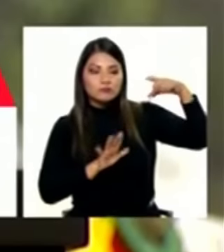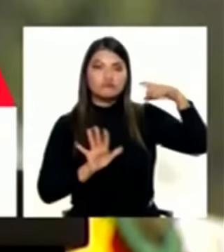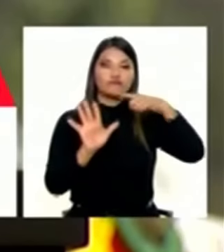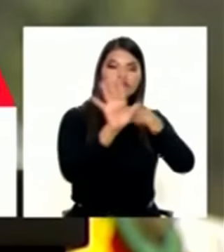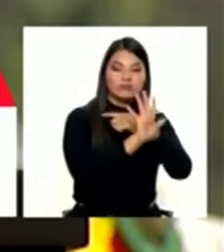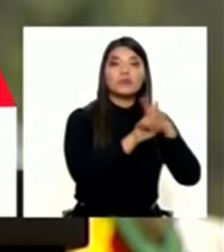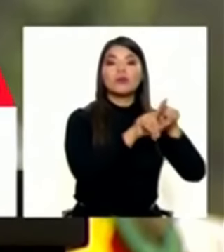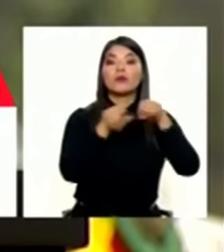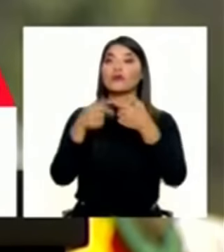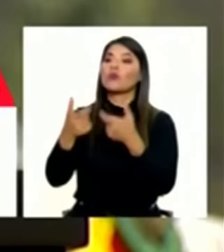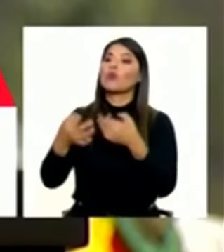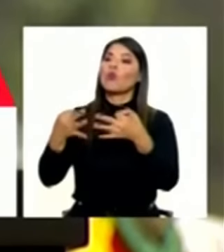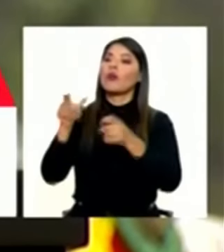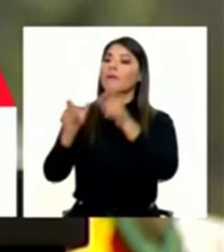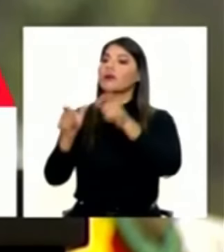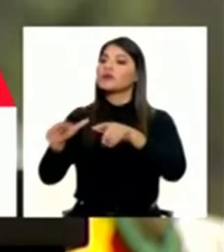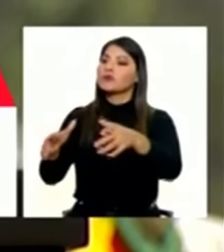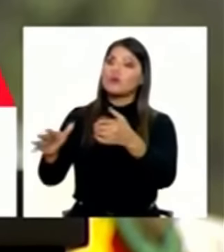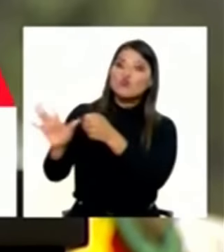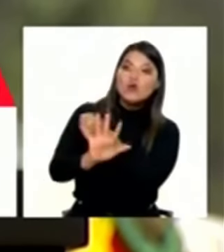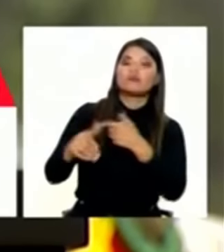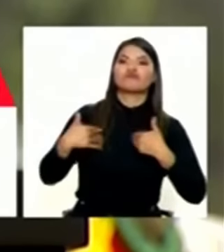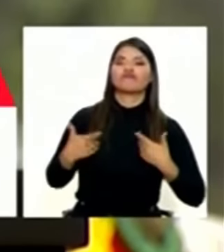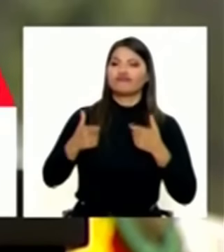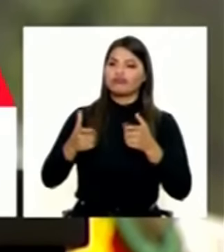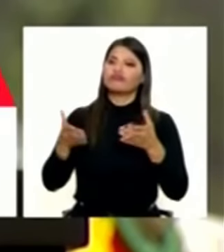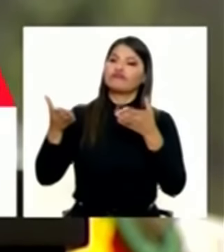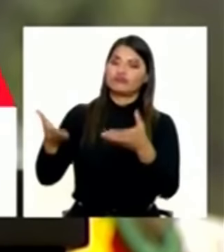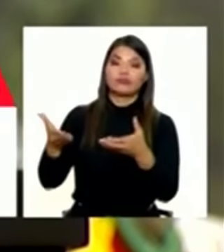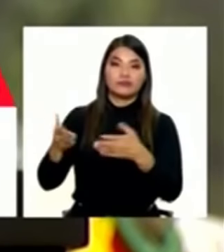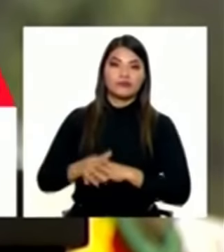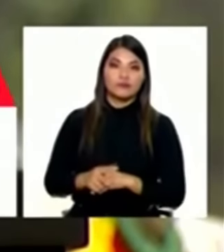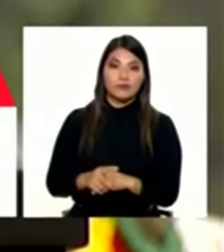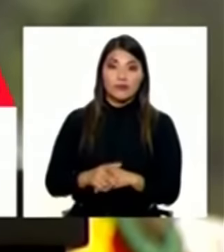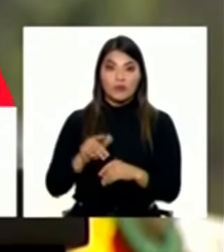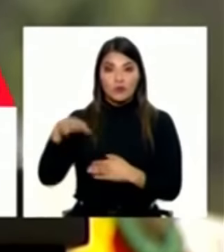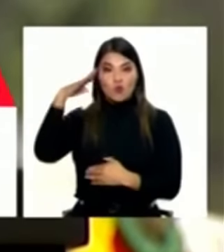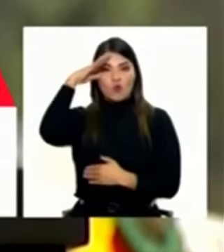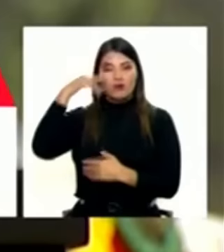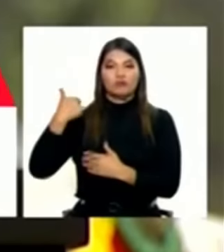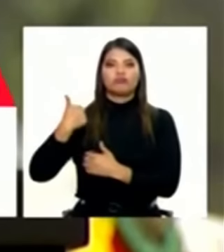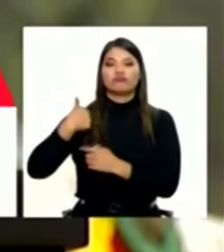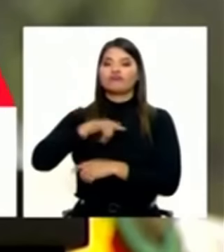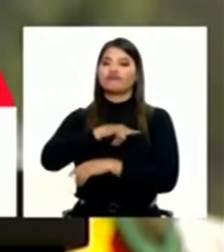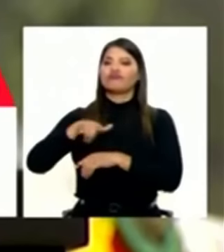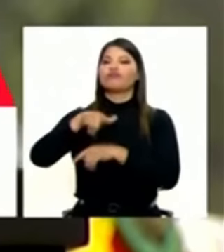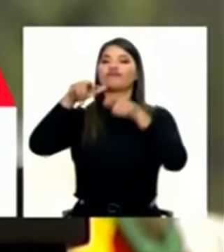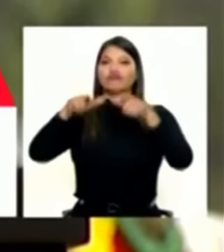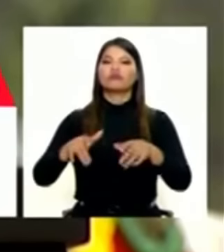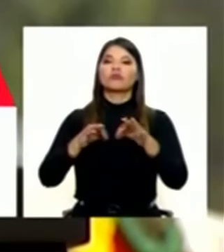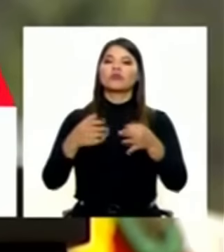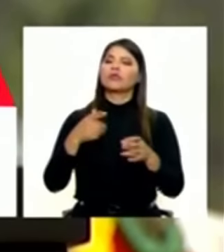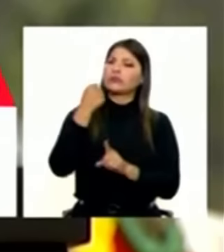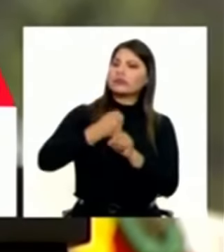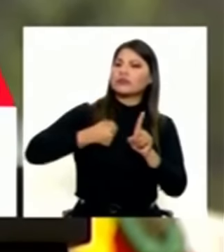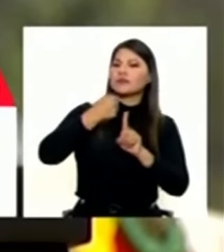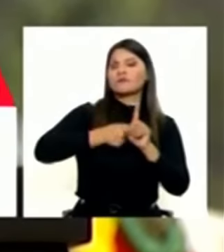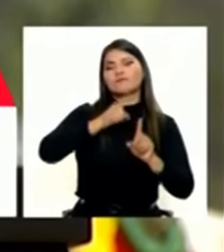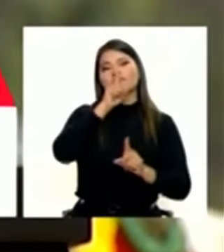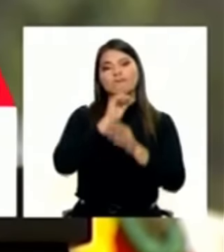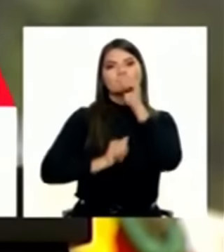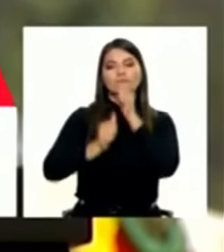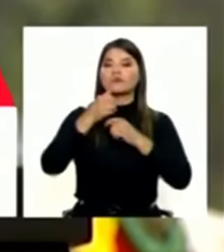garantizar la seguridad de su población. La Fuerza Aérea del Perú reafirma su compromiso de trabajar incansablemente